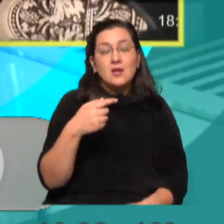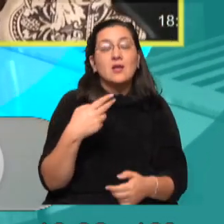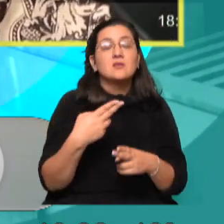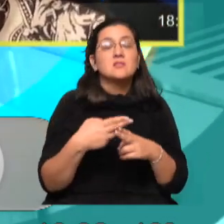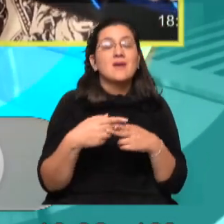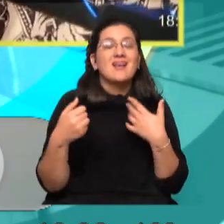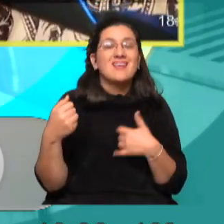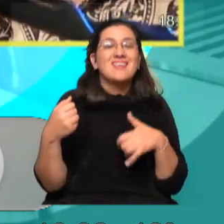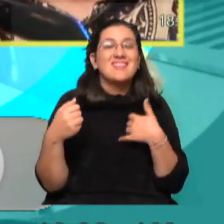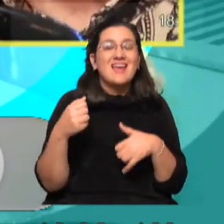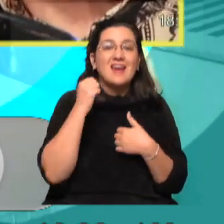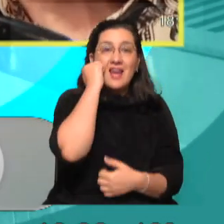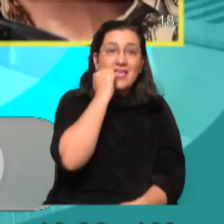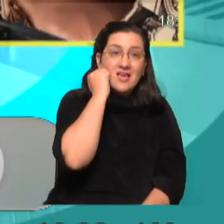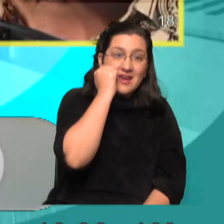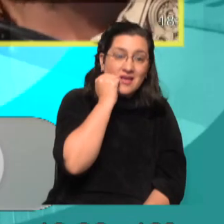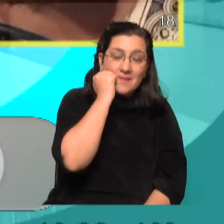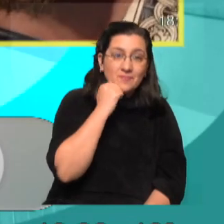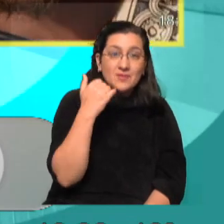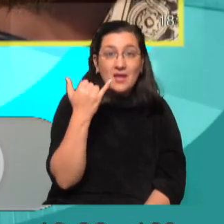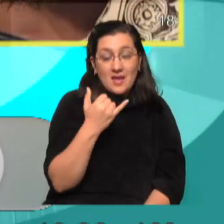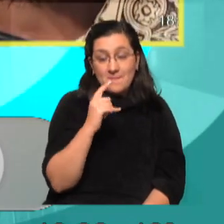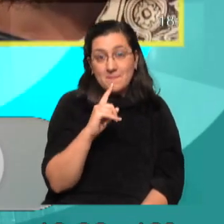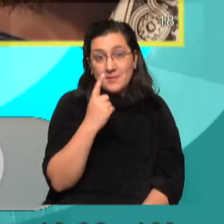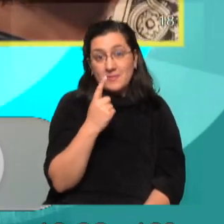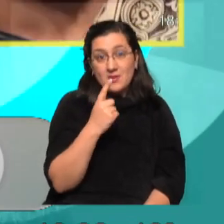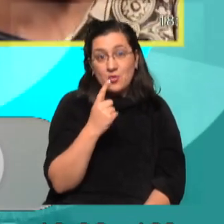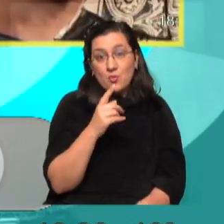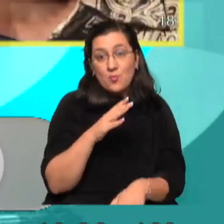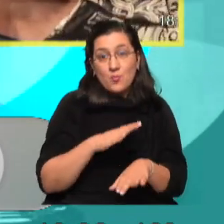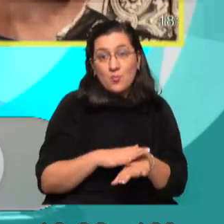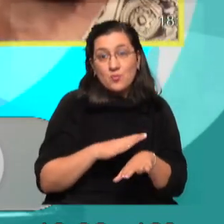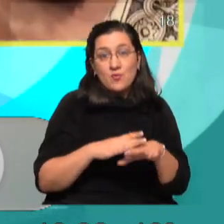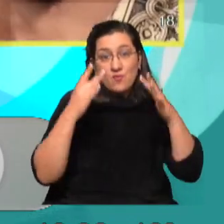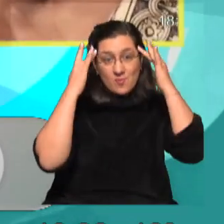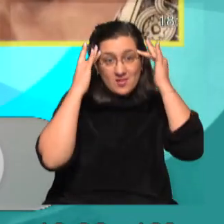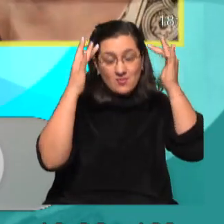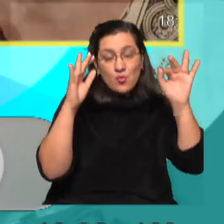fui pasando las instancias. O sea, primero hay una instancia formativa con músicos